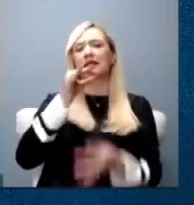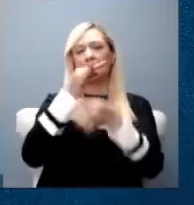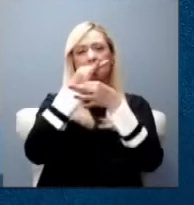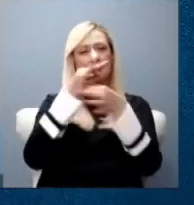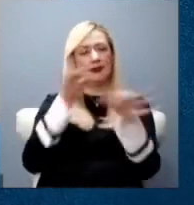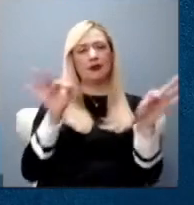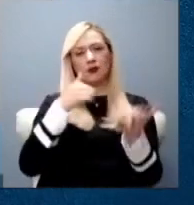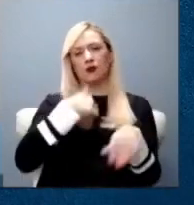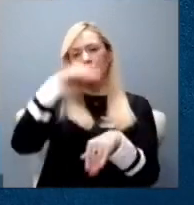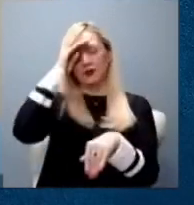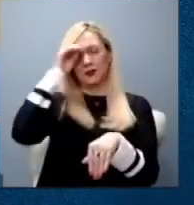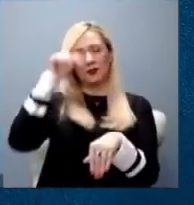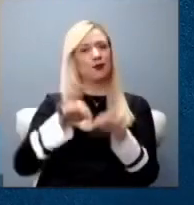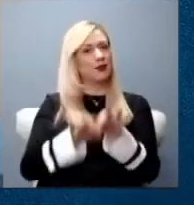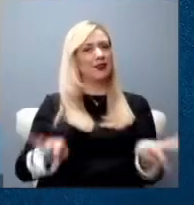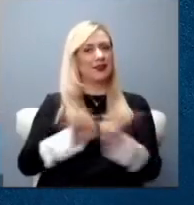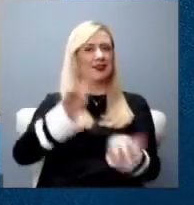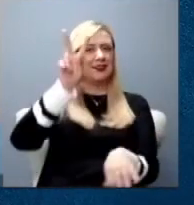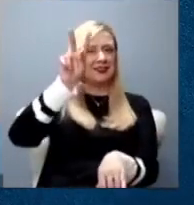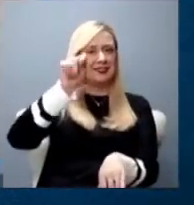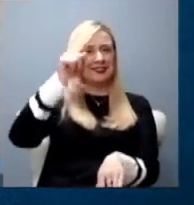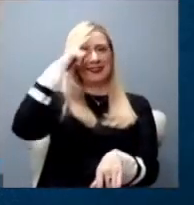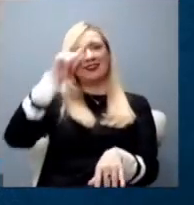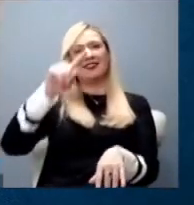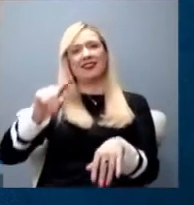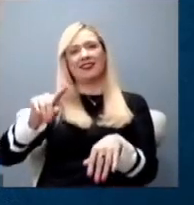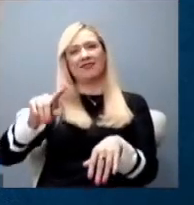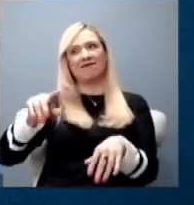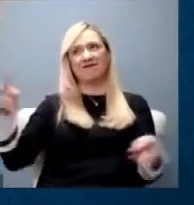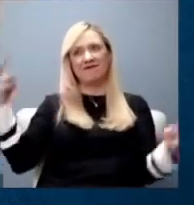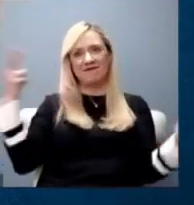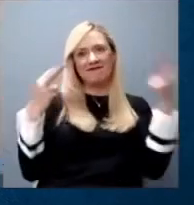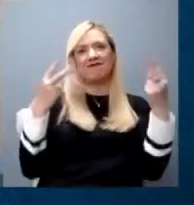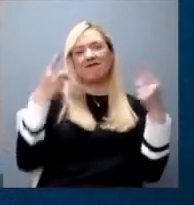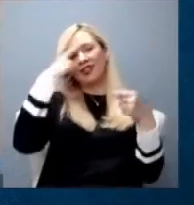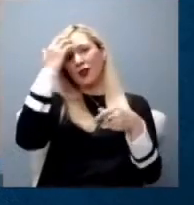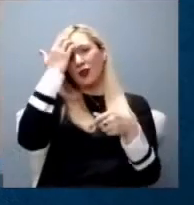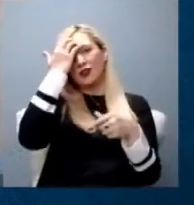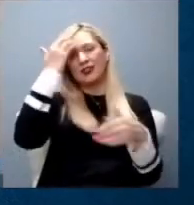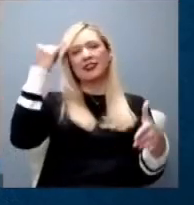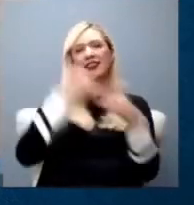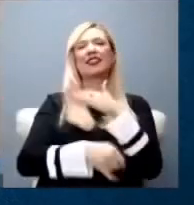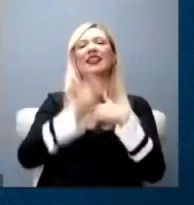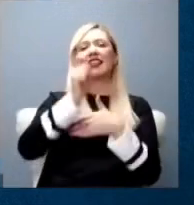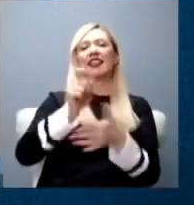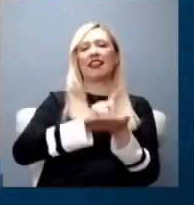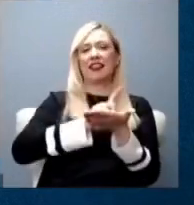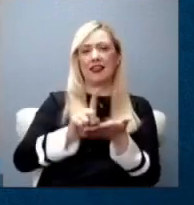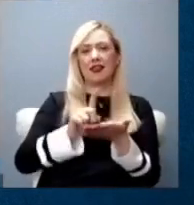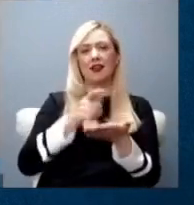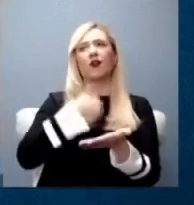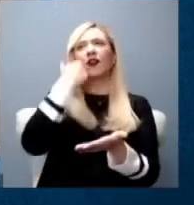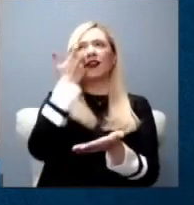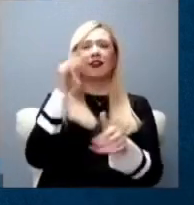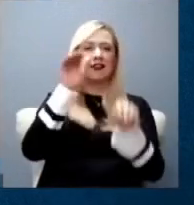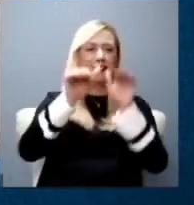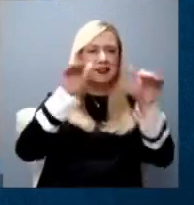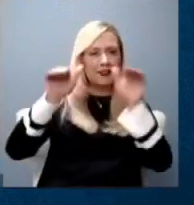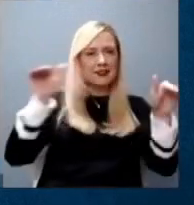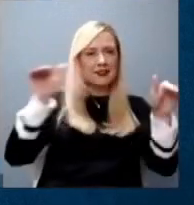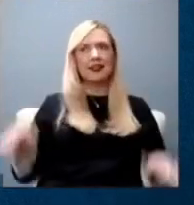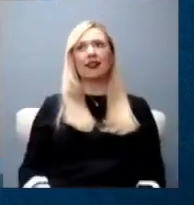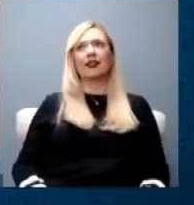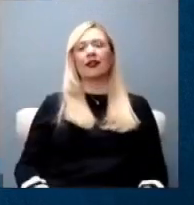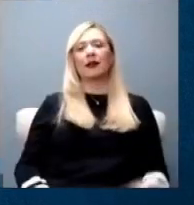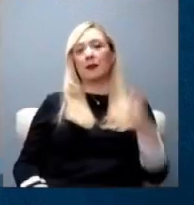que estos espacios son fundamentales, precisamente como dice el programa, para conocer los derechos. Y mi invitación quizás es que un